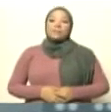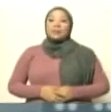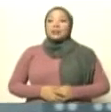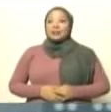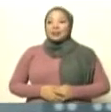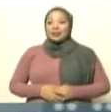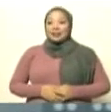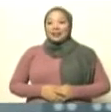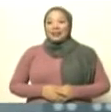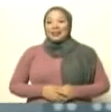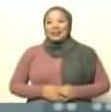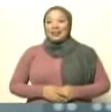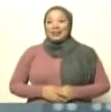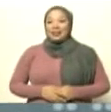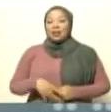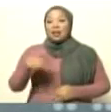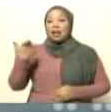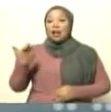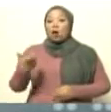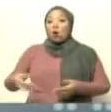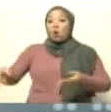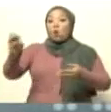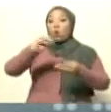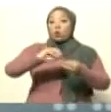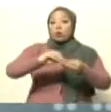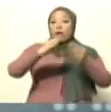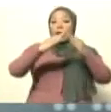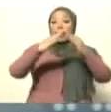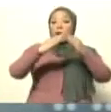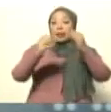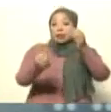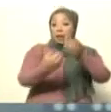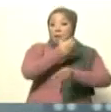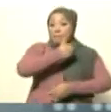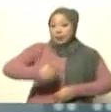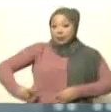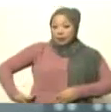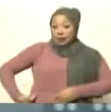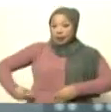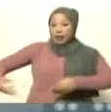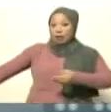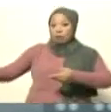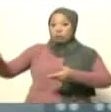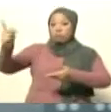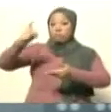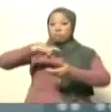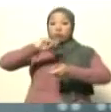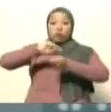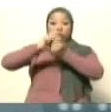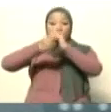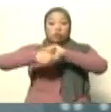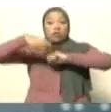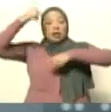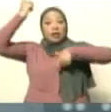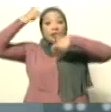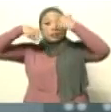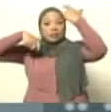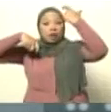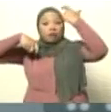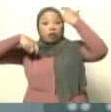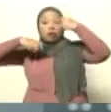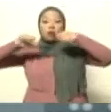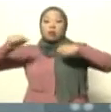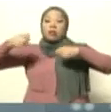la retoma del palacio. Y Hugo Chávez, ese Hugo Chávez, que demostró una